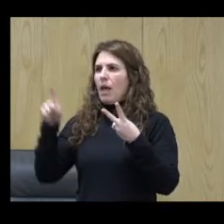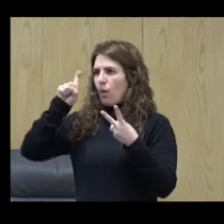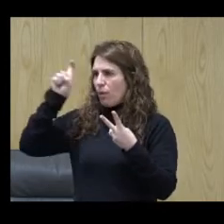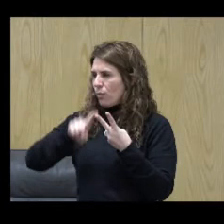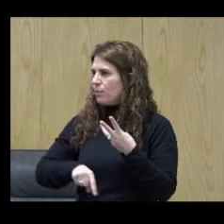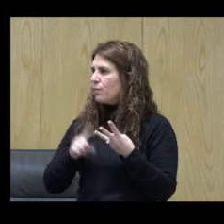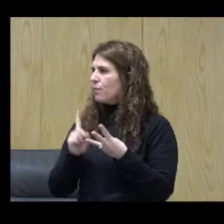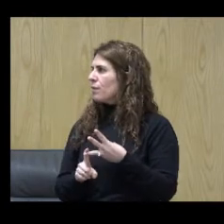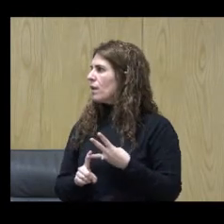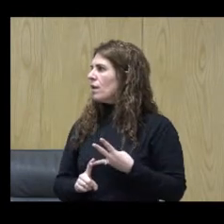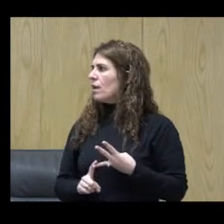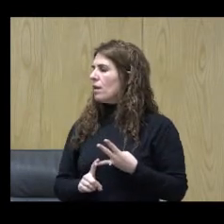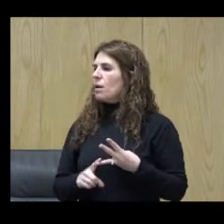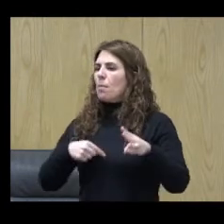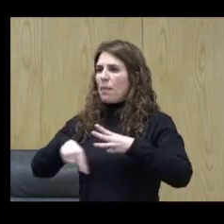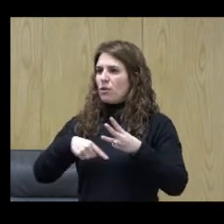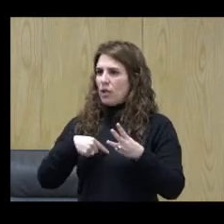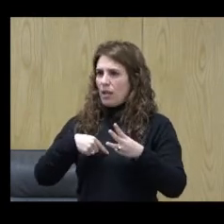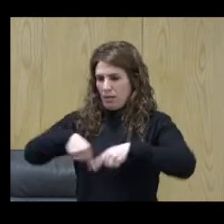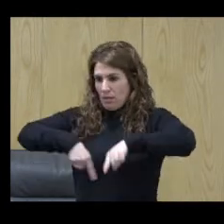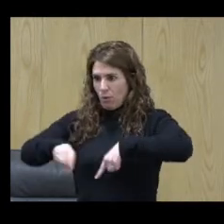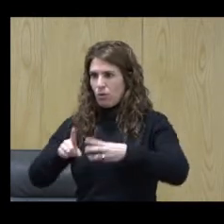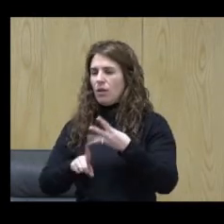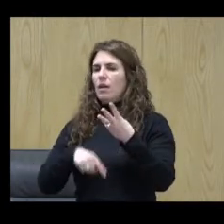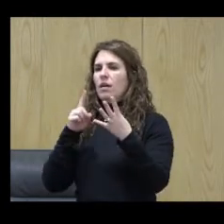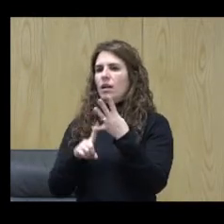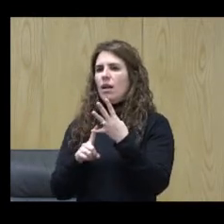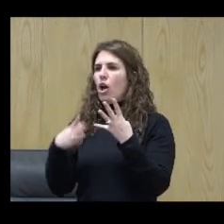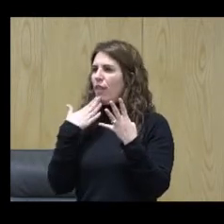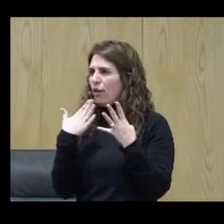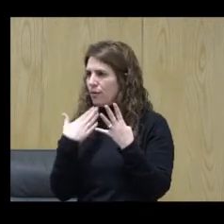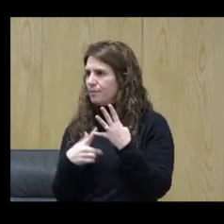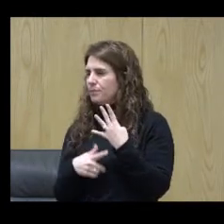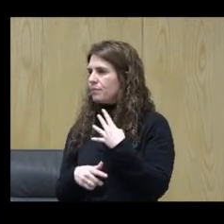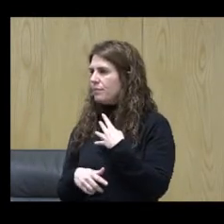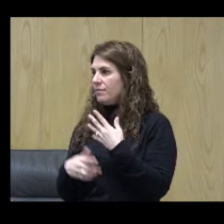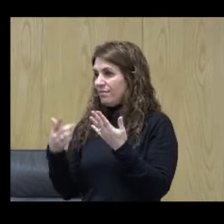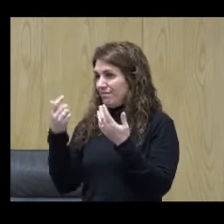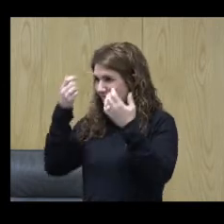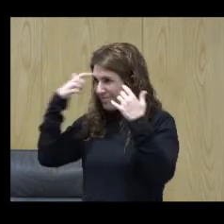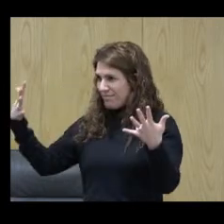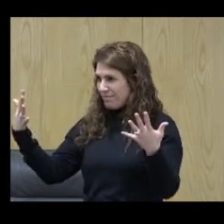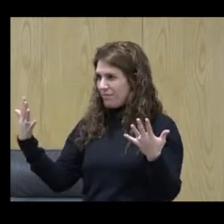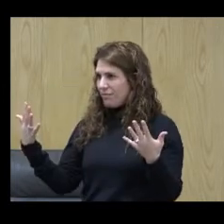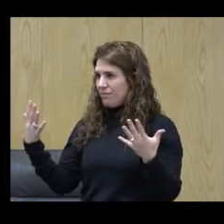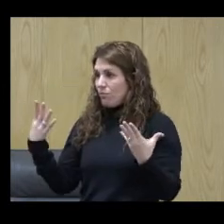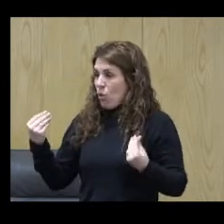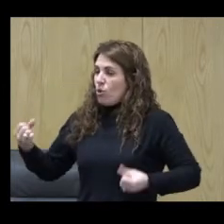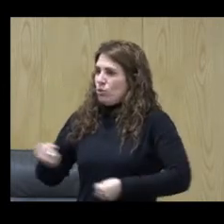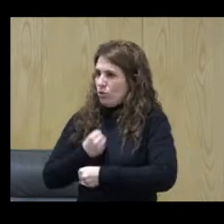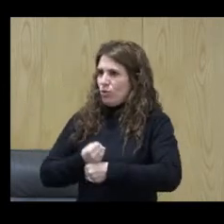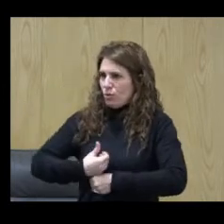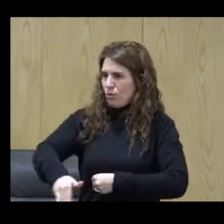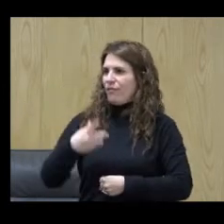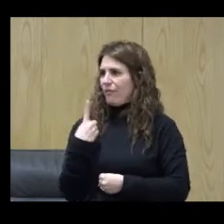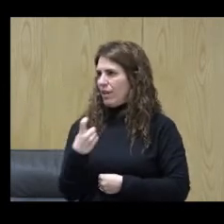educación, a medios de transporte, al ocio. Imaginaos, tenemos muchísimo trabajo por delante